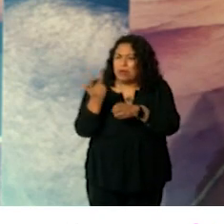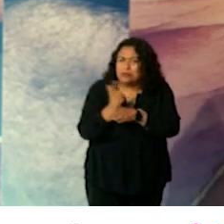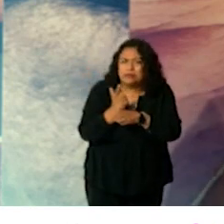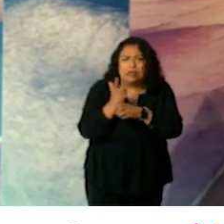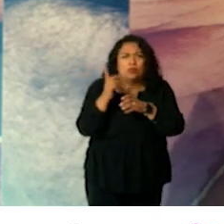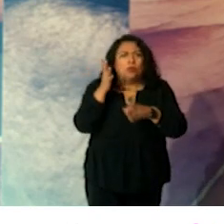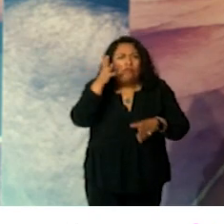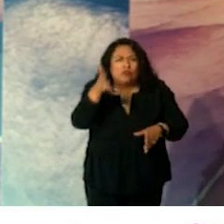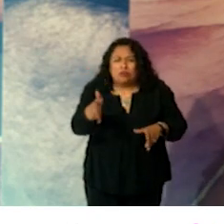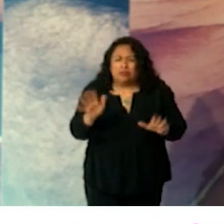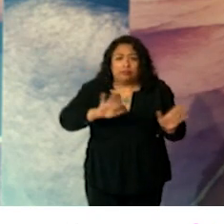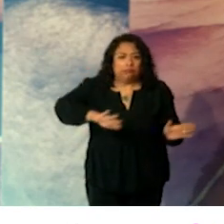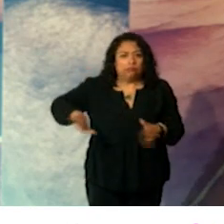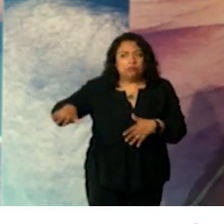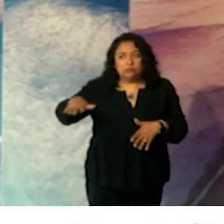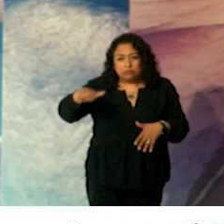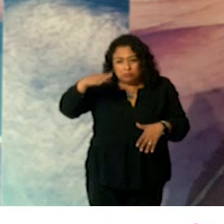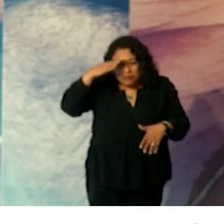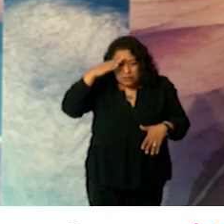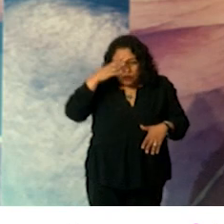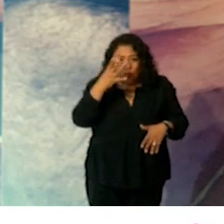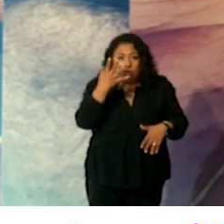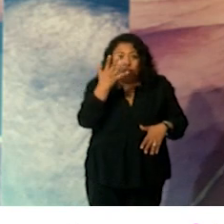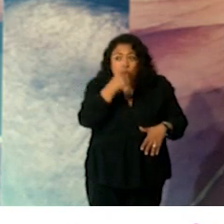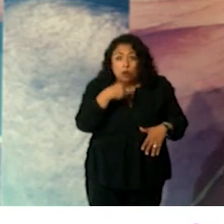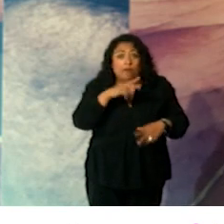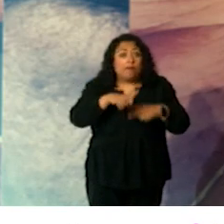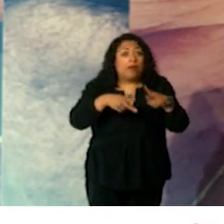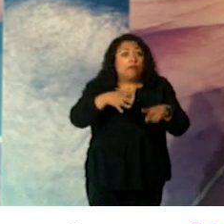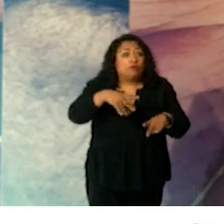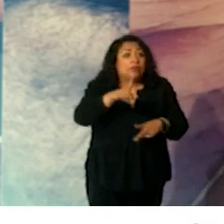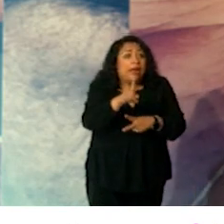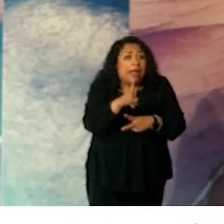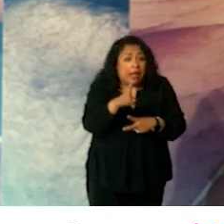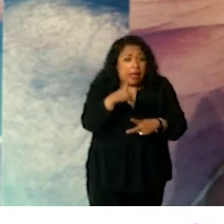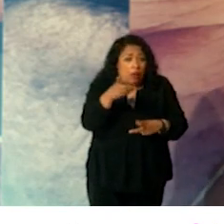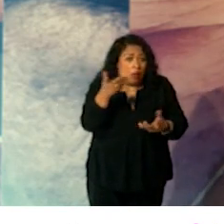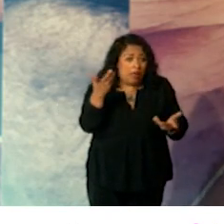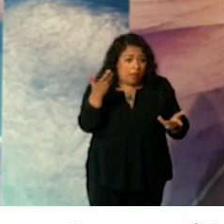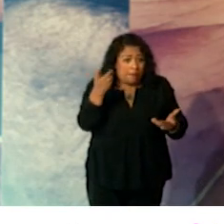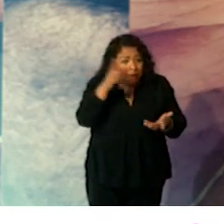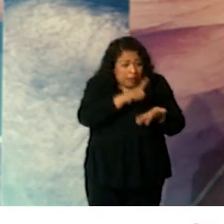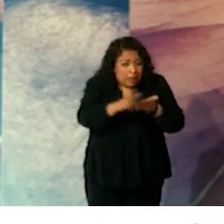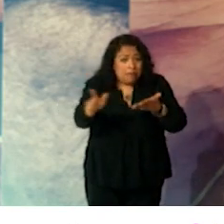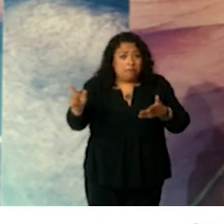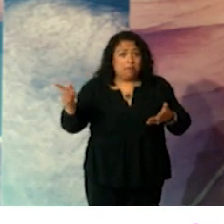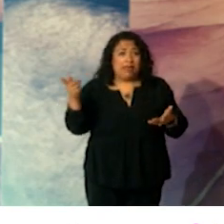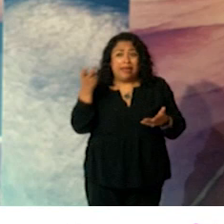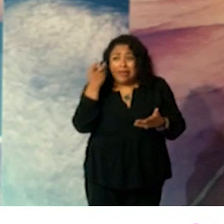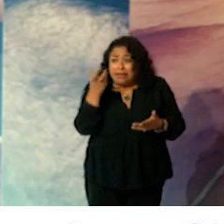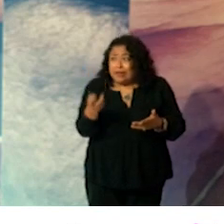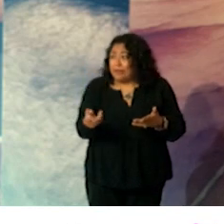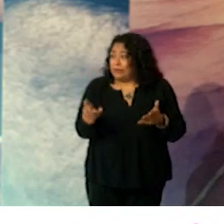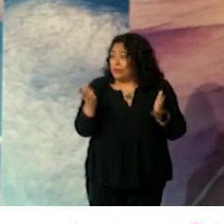pensar en un futuro, están usando entre 4 a 5 horas de su día en ir a buscar agua potable. Porque es su rol, es su cargo, es su